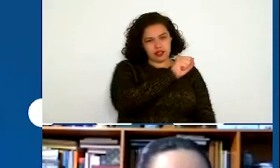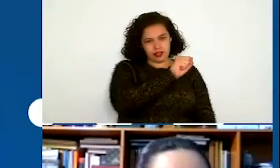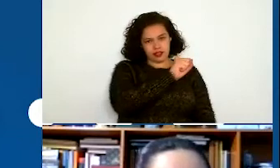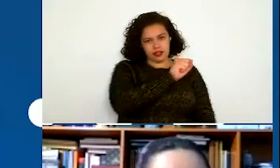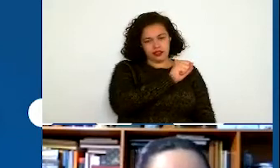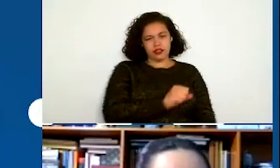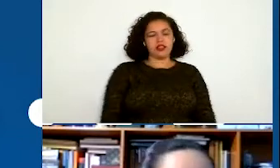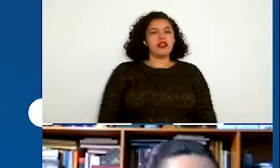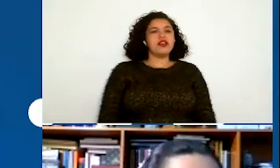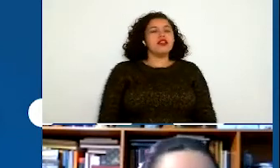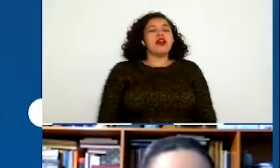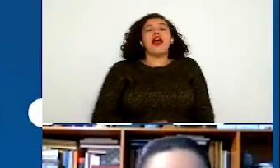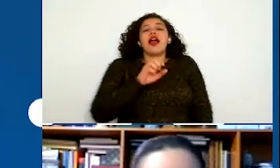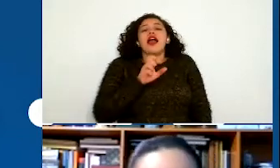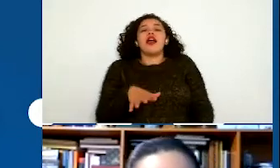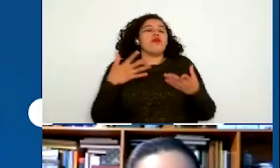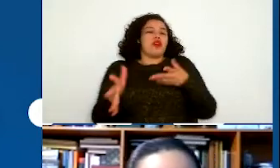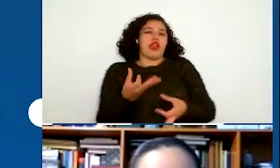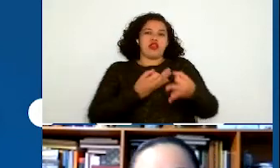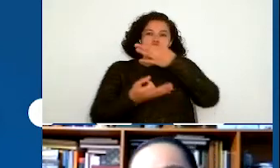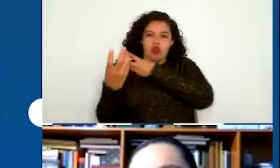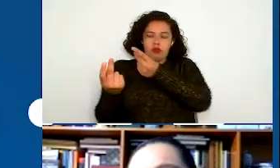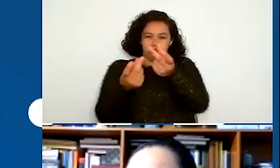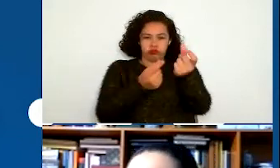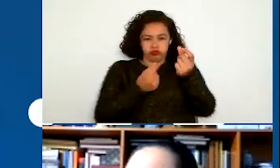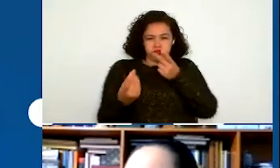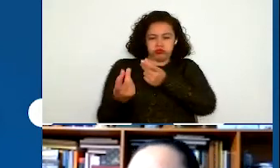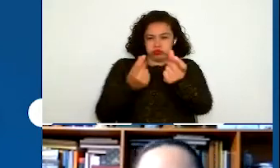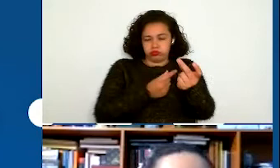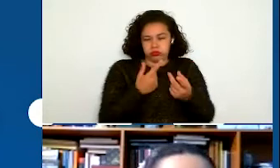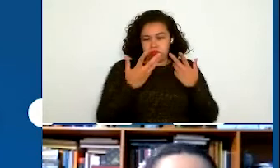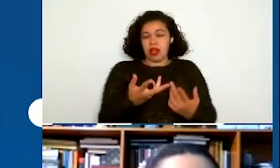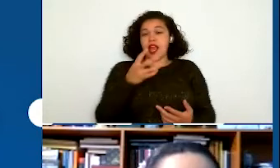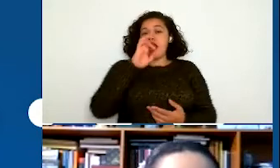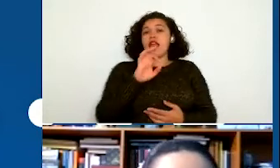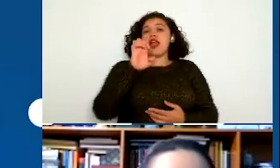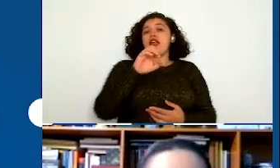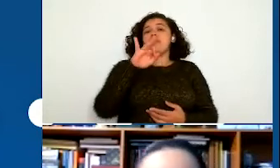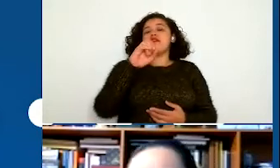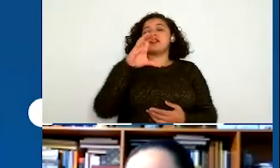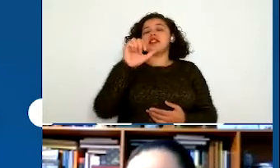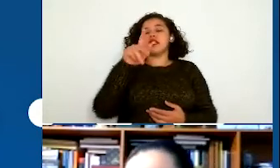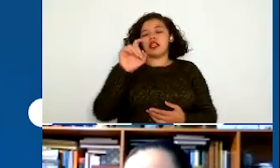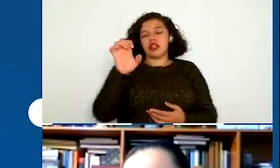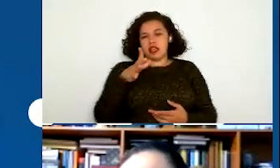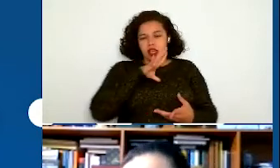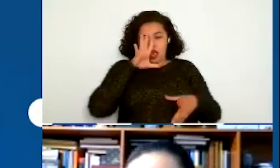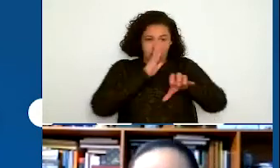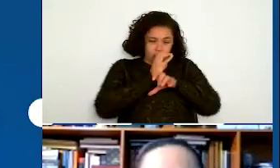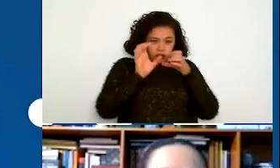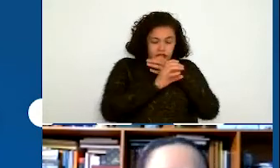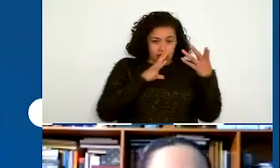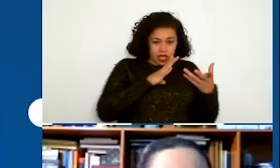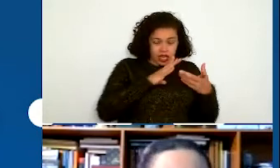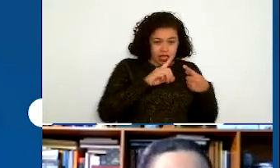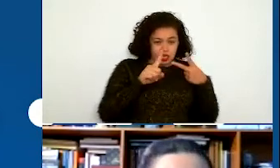supuesto, eficiente porque pues, vamos a lograr maximizar los recursos que tenemos, con los que contamos institucionalmente, pero también